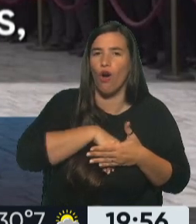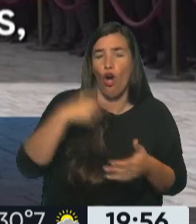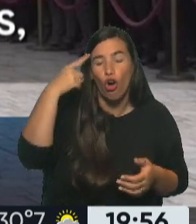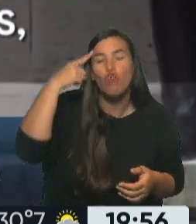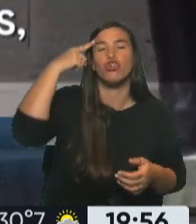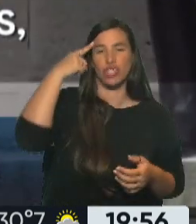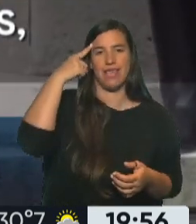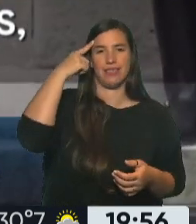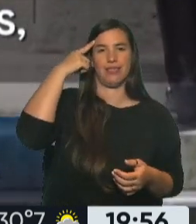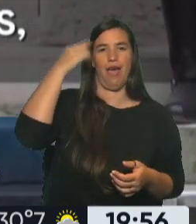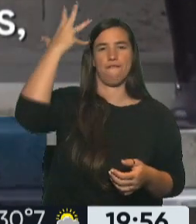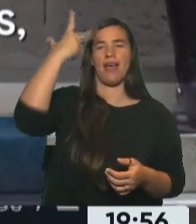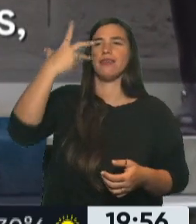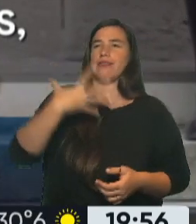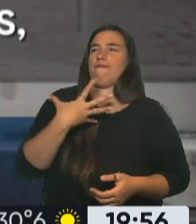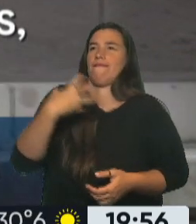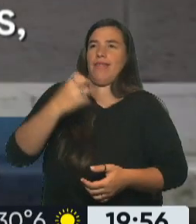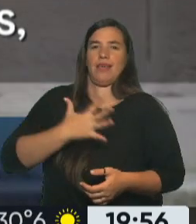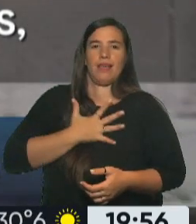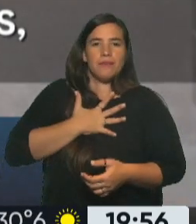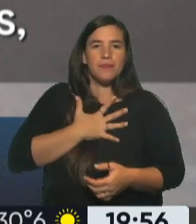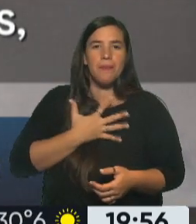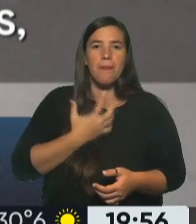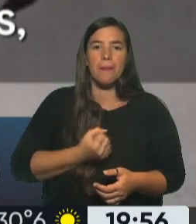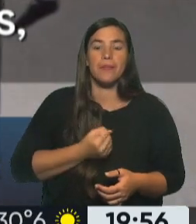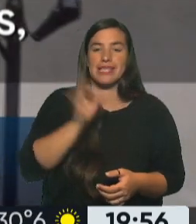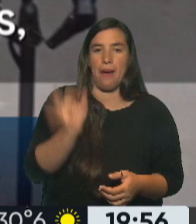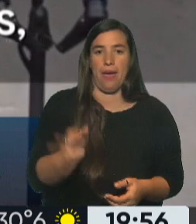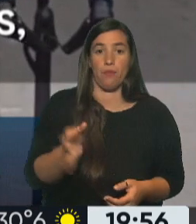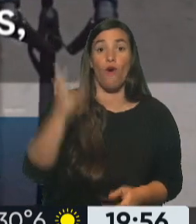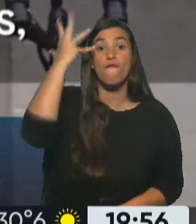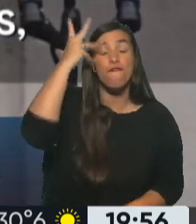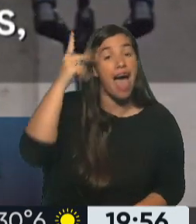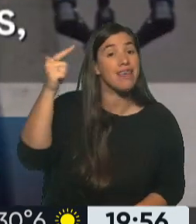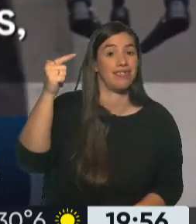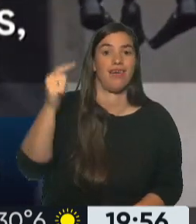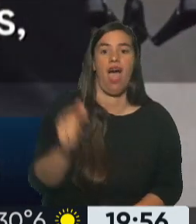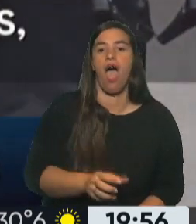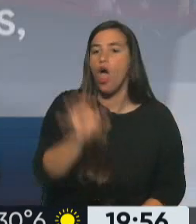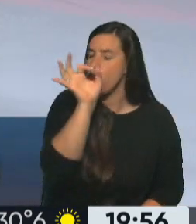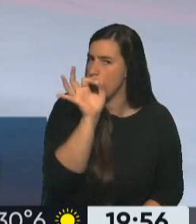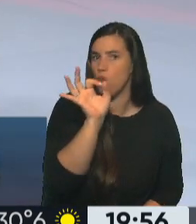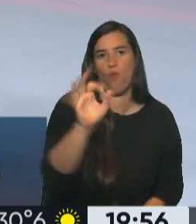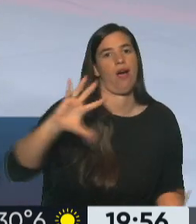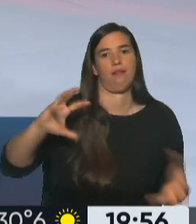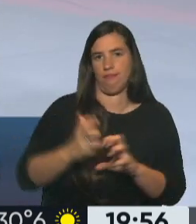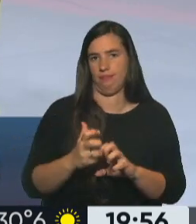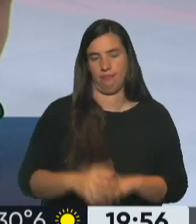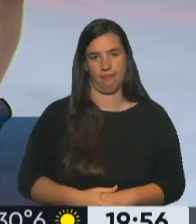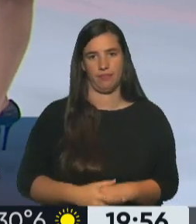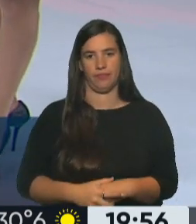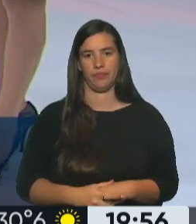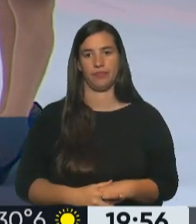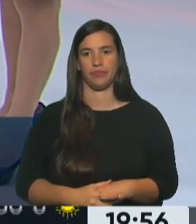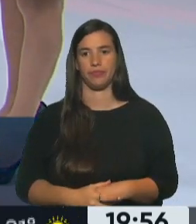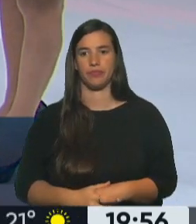notre pays, nous le savons, la France ne rimera jamais avec déclin. Qué interesante. Interesante, ¿no,